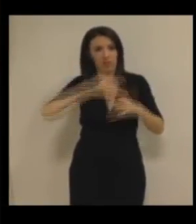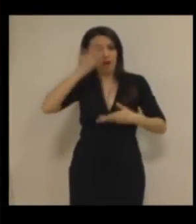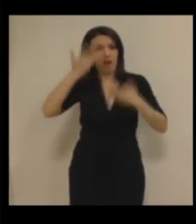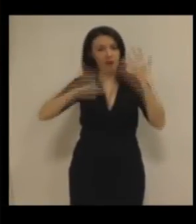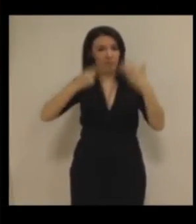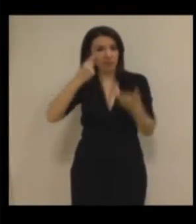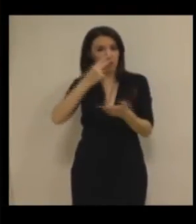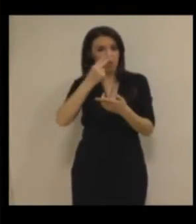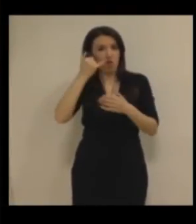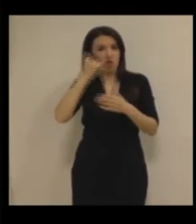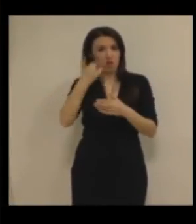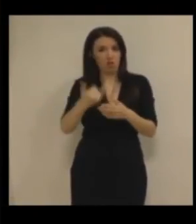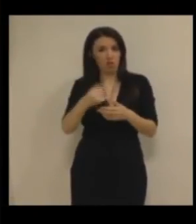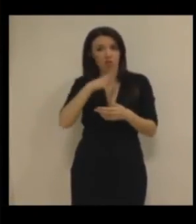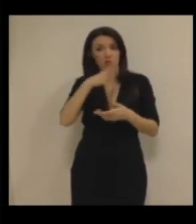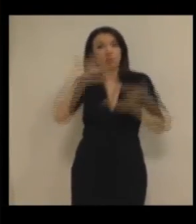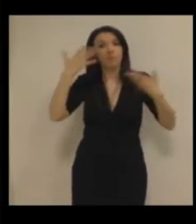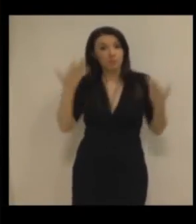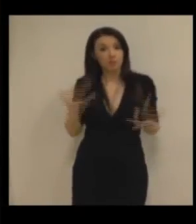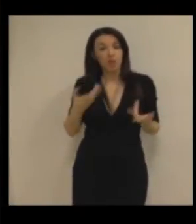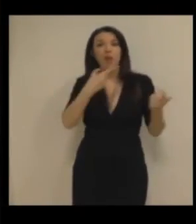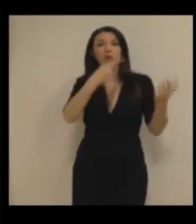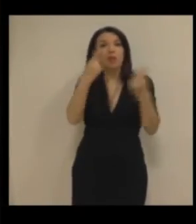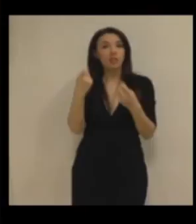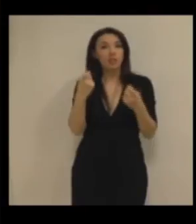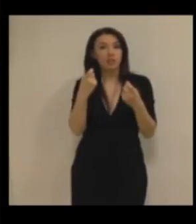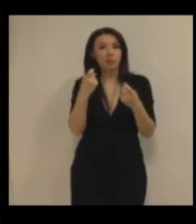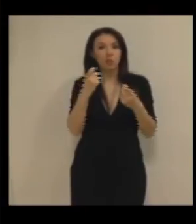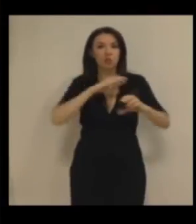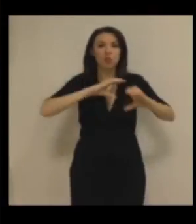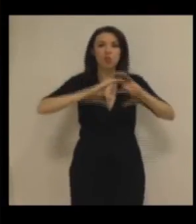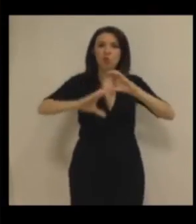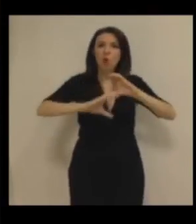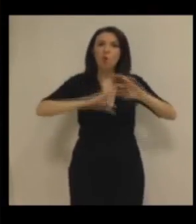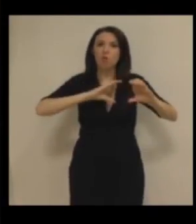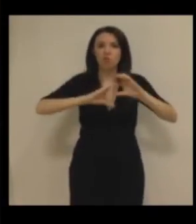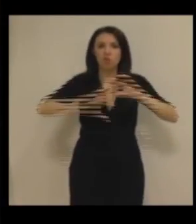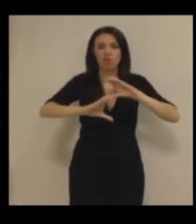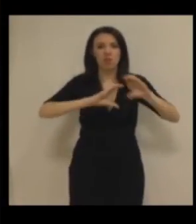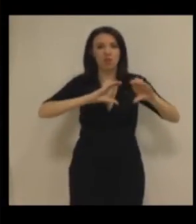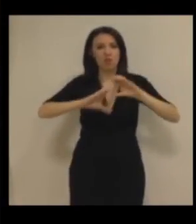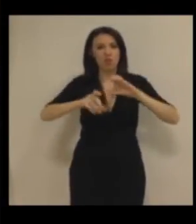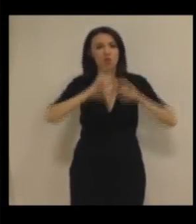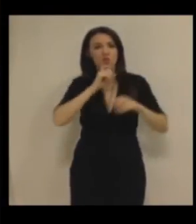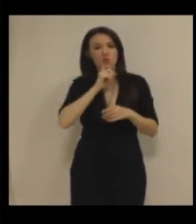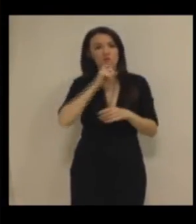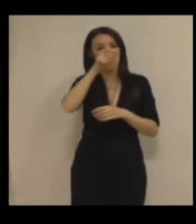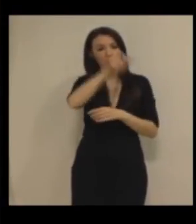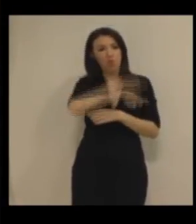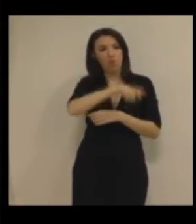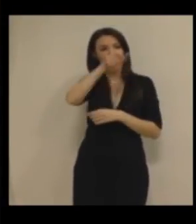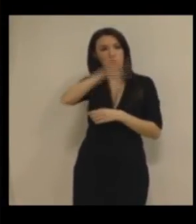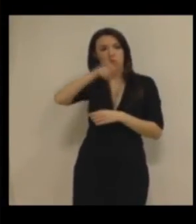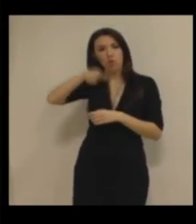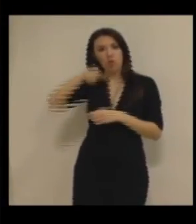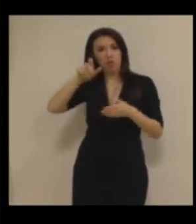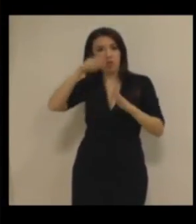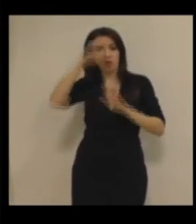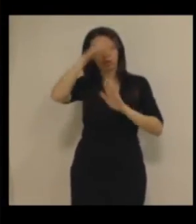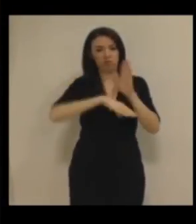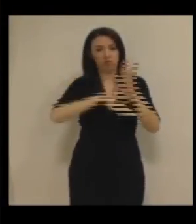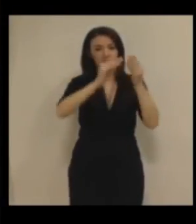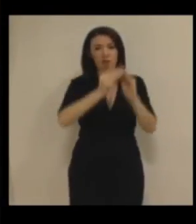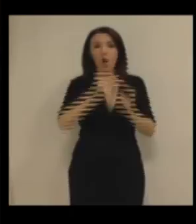¿no? Para eso es necesario que exista una vía de comunicación entre los ciudadanos que desarrollan estos proyectos,